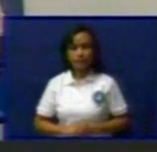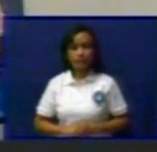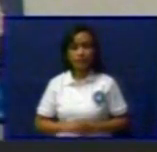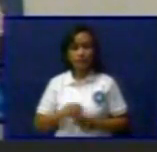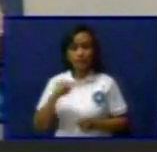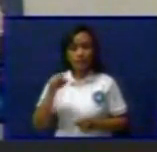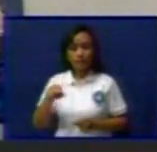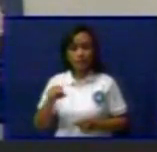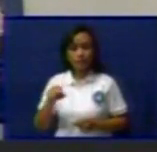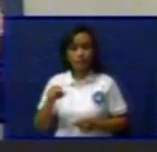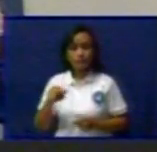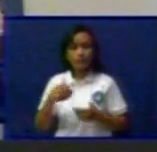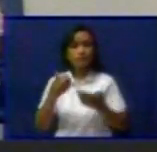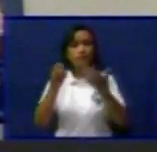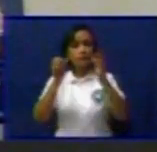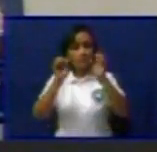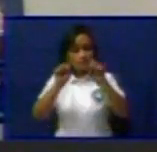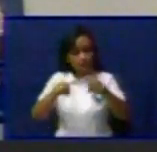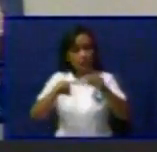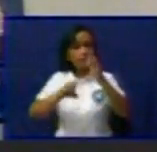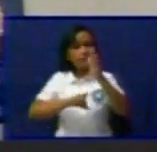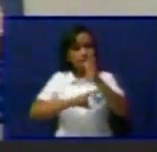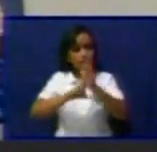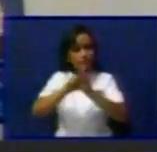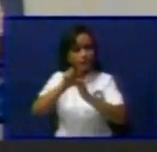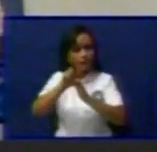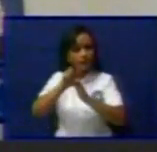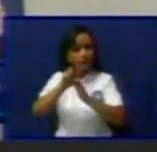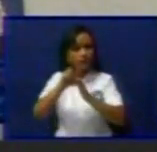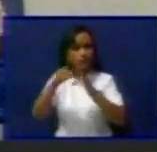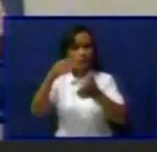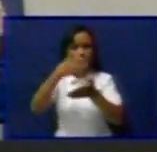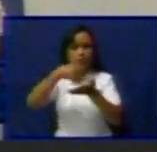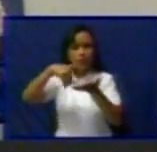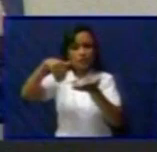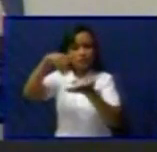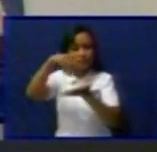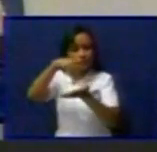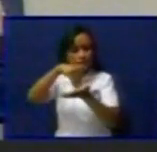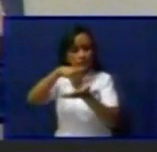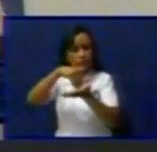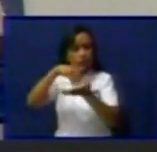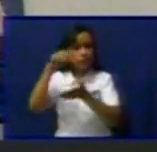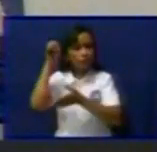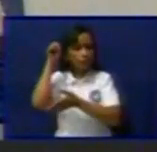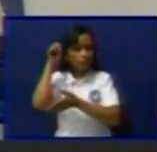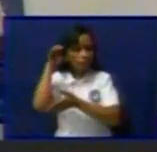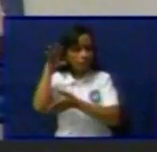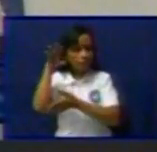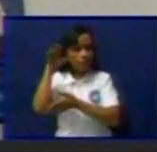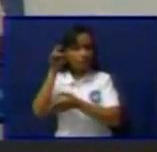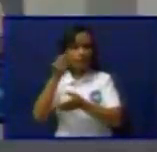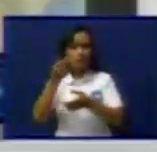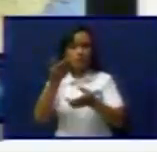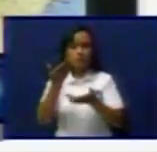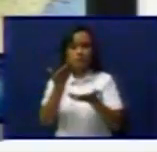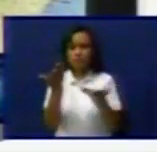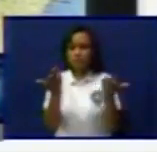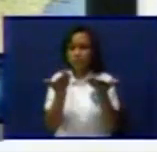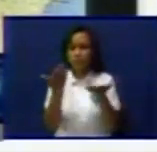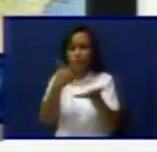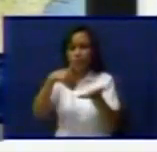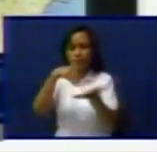sino que también se puede desarrollar como centro de ecología, de turismo y como sede